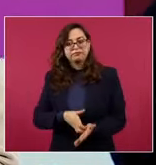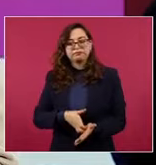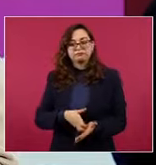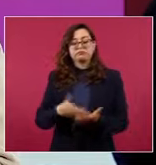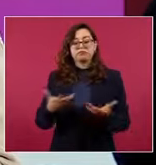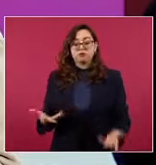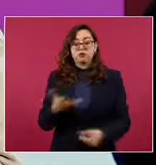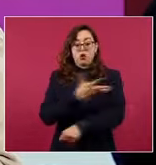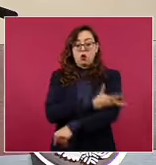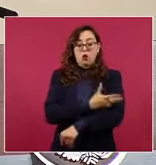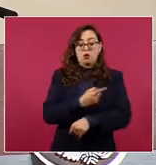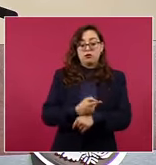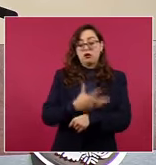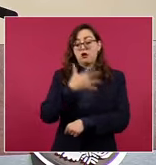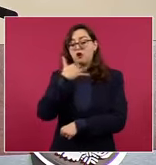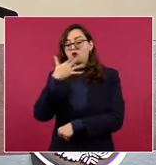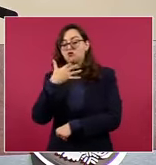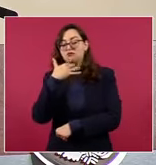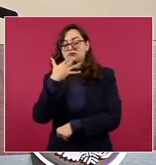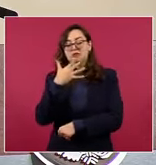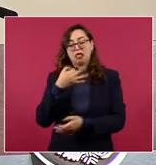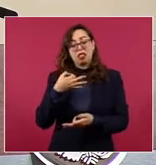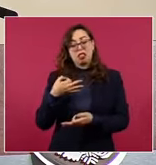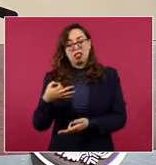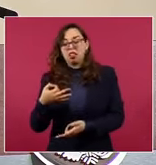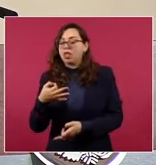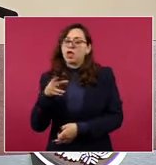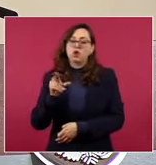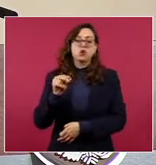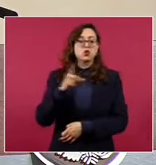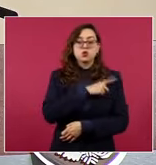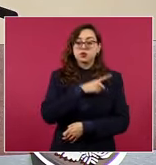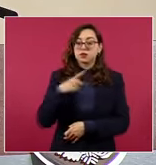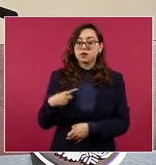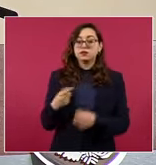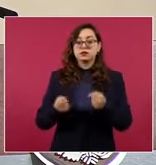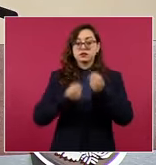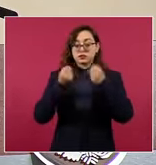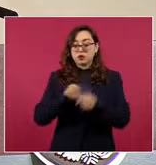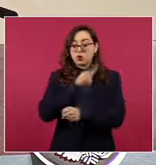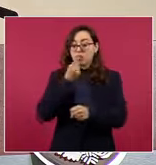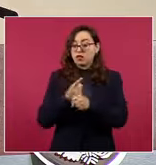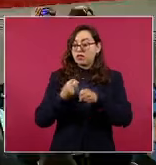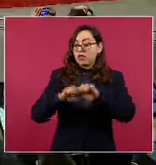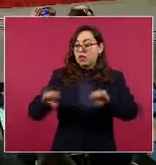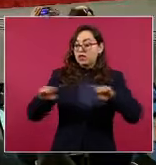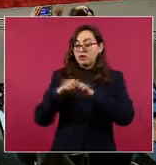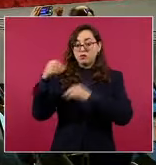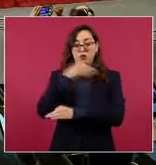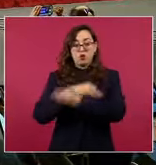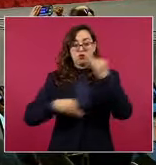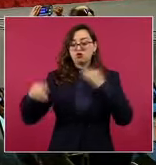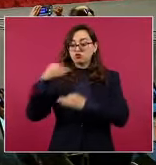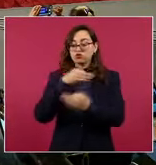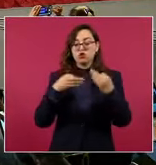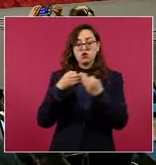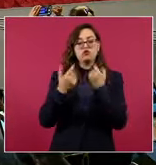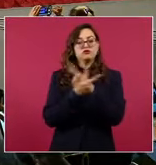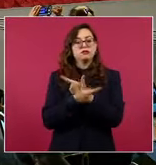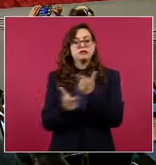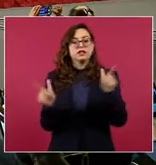la honestidad y la corrupción. Los integrantes del Gabinete de Seguridad no estamos ligados a la delincuencia